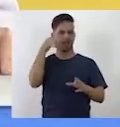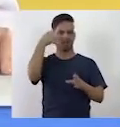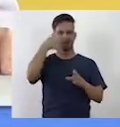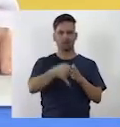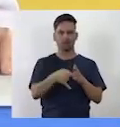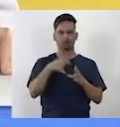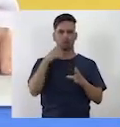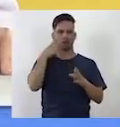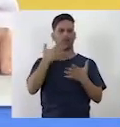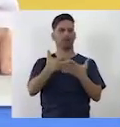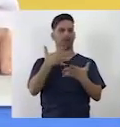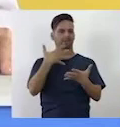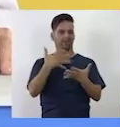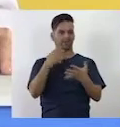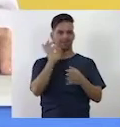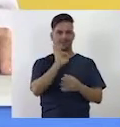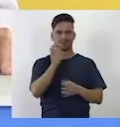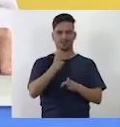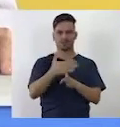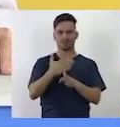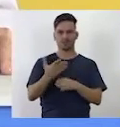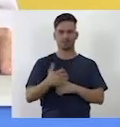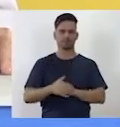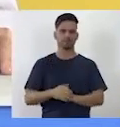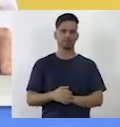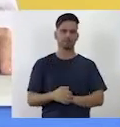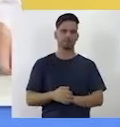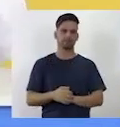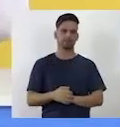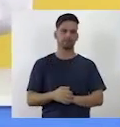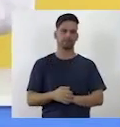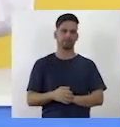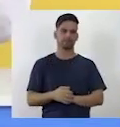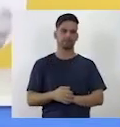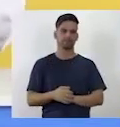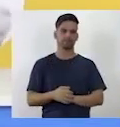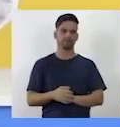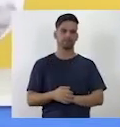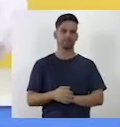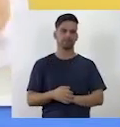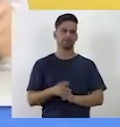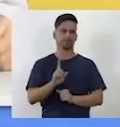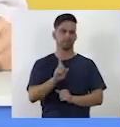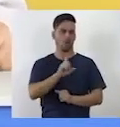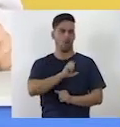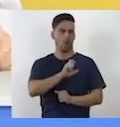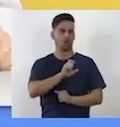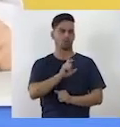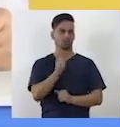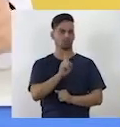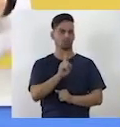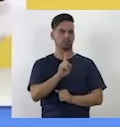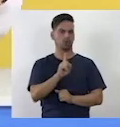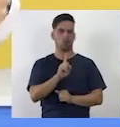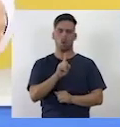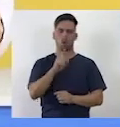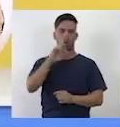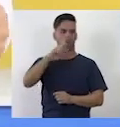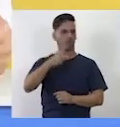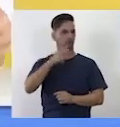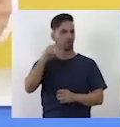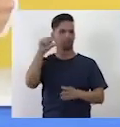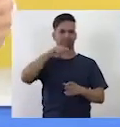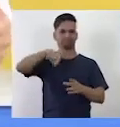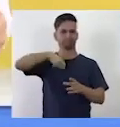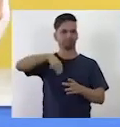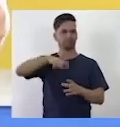iones de aluminio más 3 que puede ser tóxico algo lo mismo en exceso no se asuste lo que no hay que hacerlo más bien hay que hacer preparar el